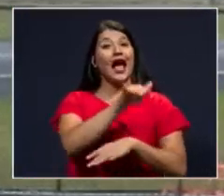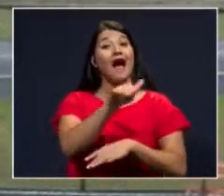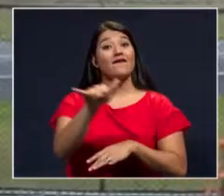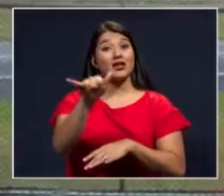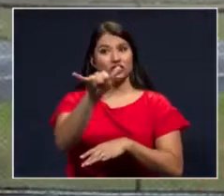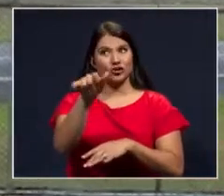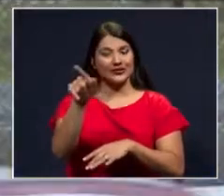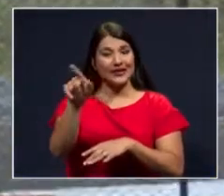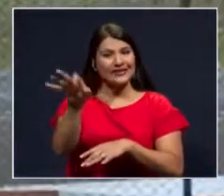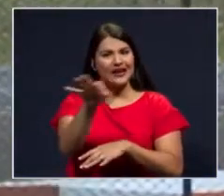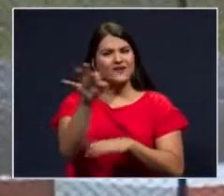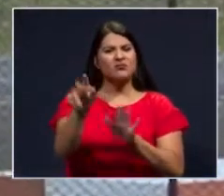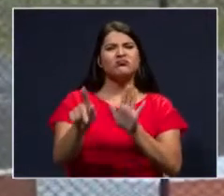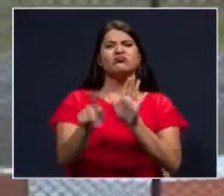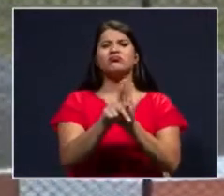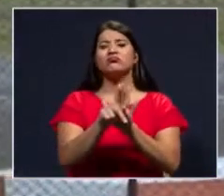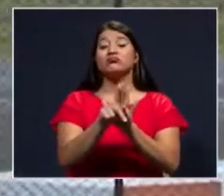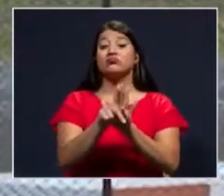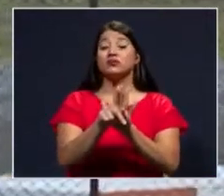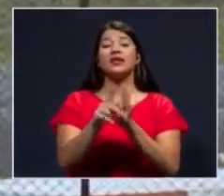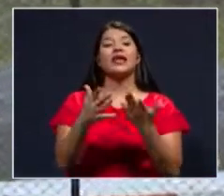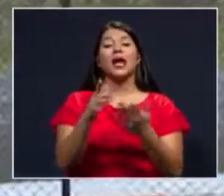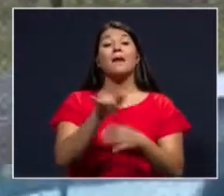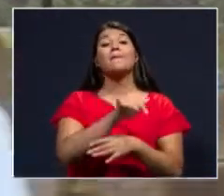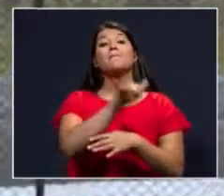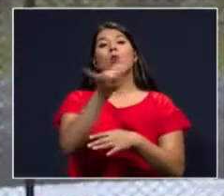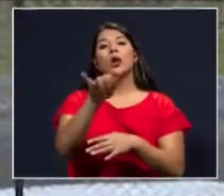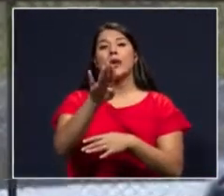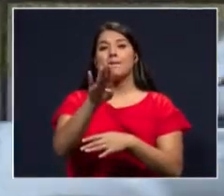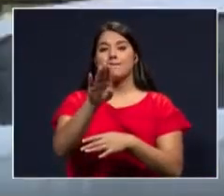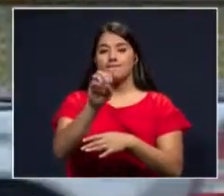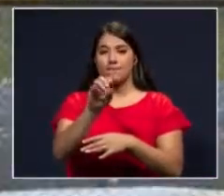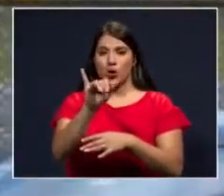esta manera se prohibirá de forma temporal los vuelos Boeing